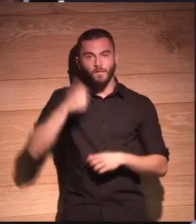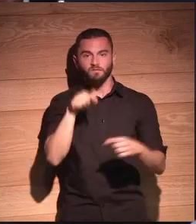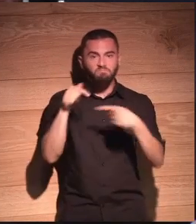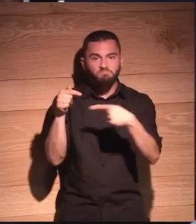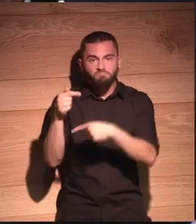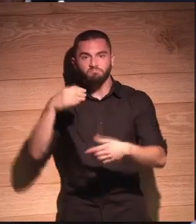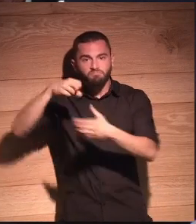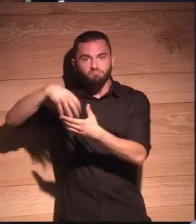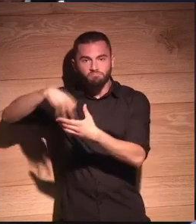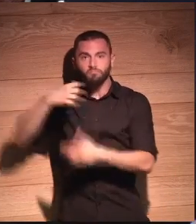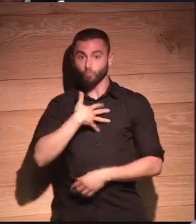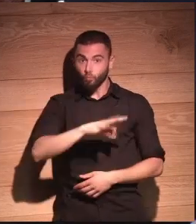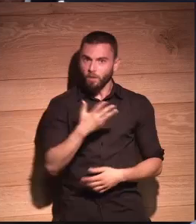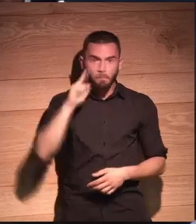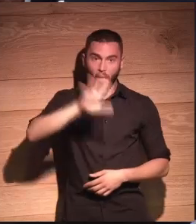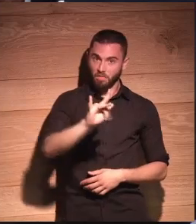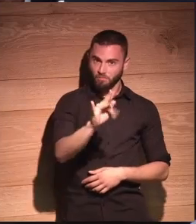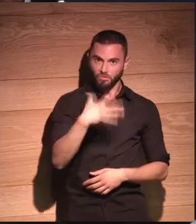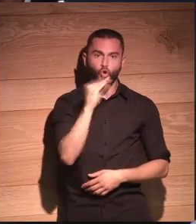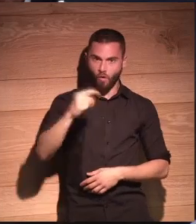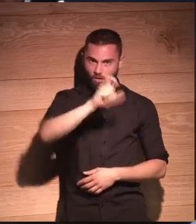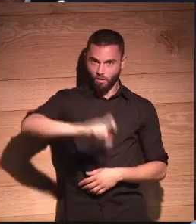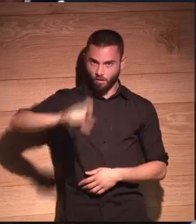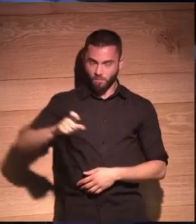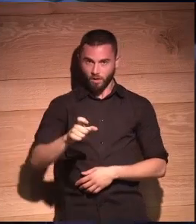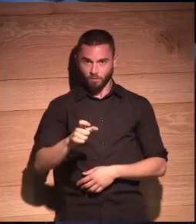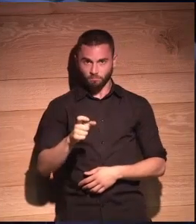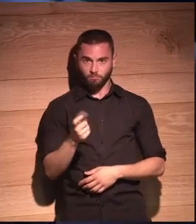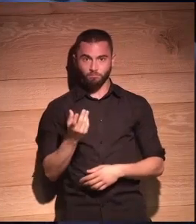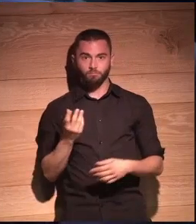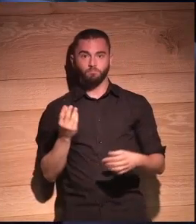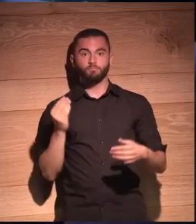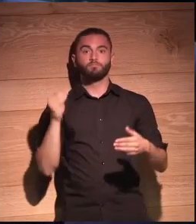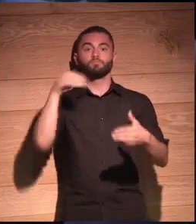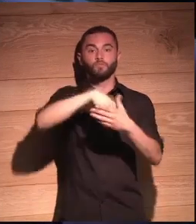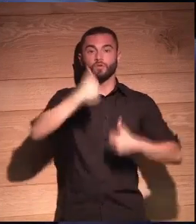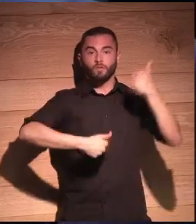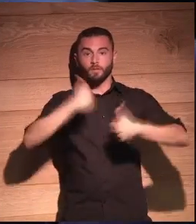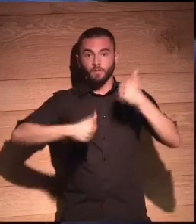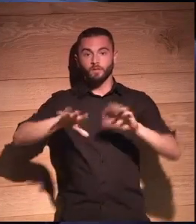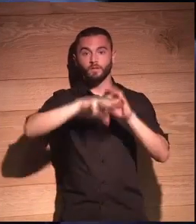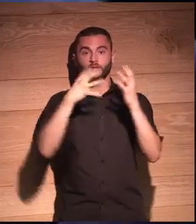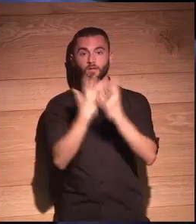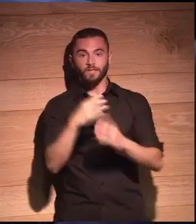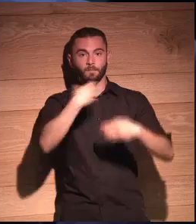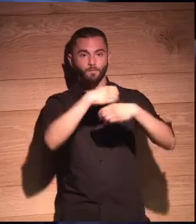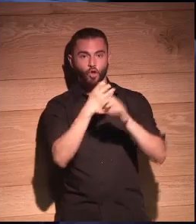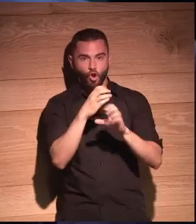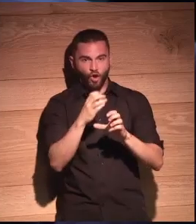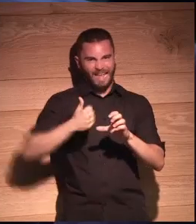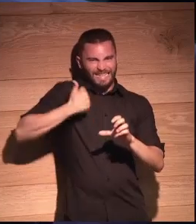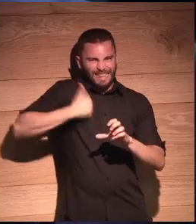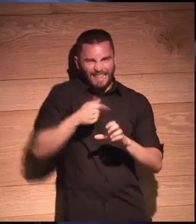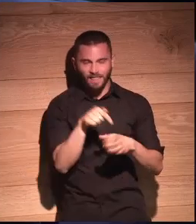parece que sí, que están respondiendo. Es un grupo de chavales que además concursa en una competición internacional de biología sintética, y el trabajo que están